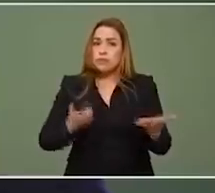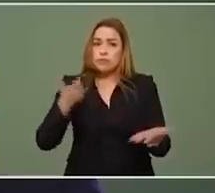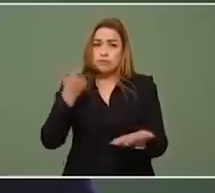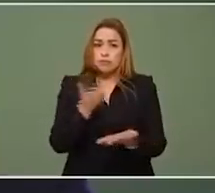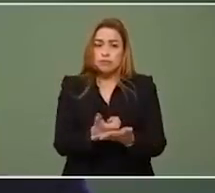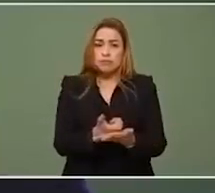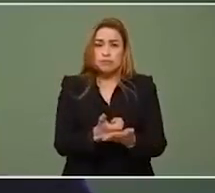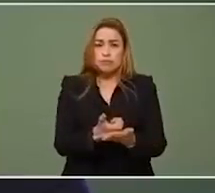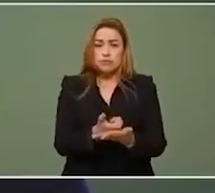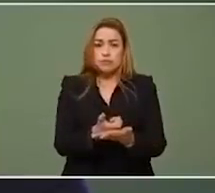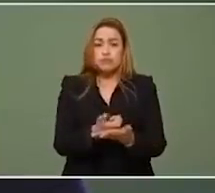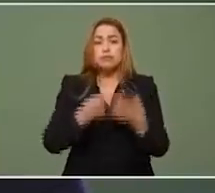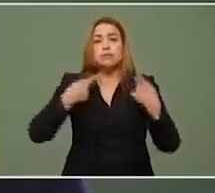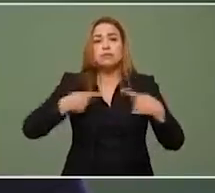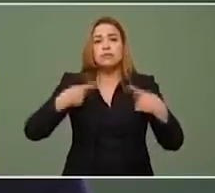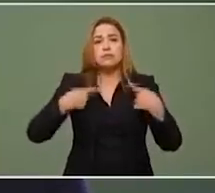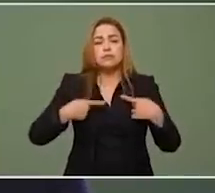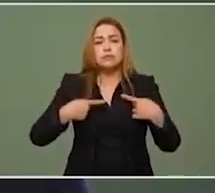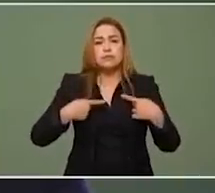violan